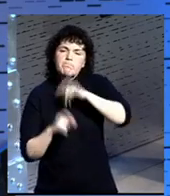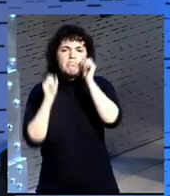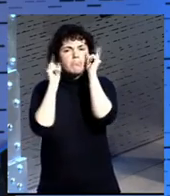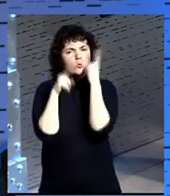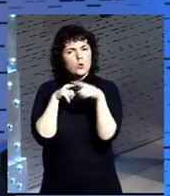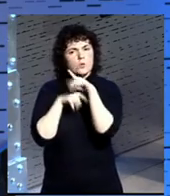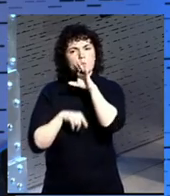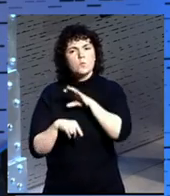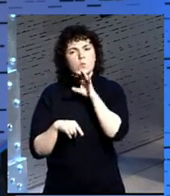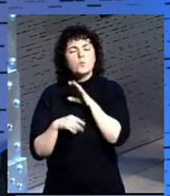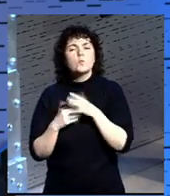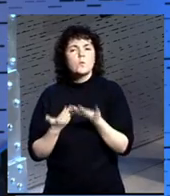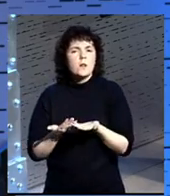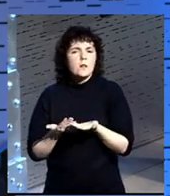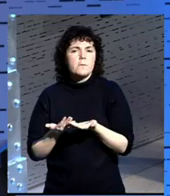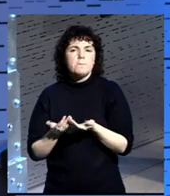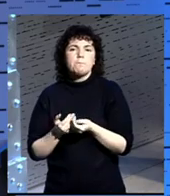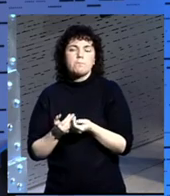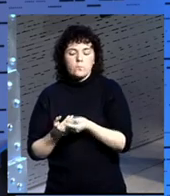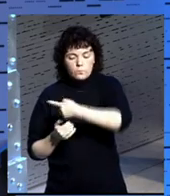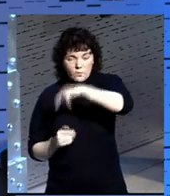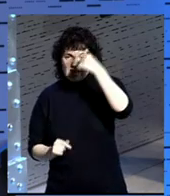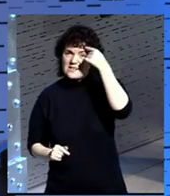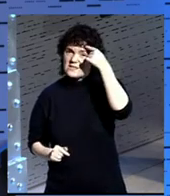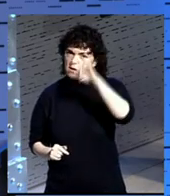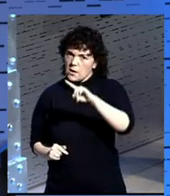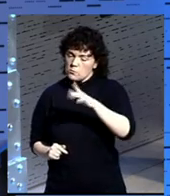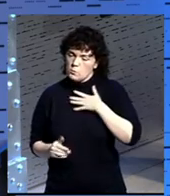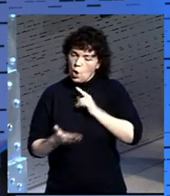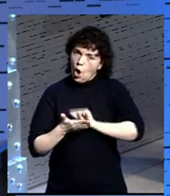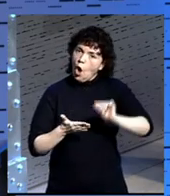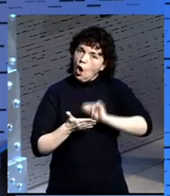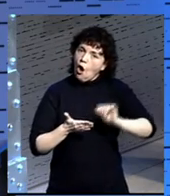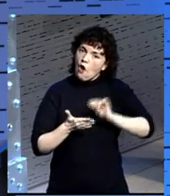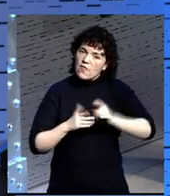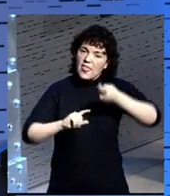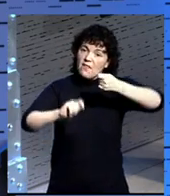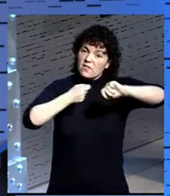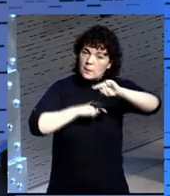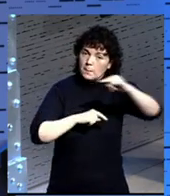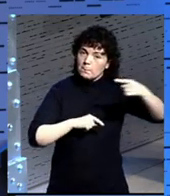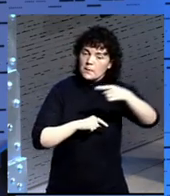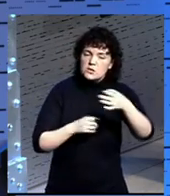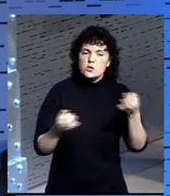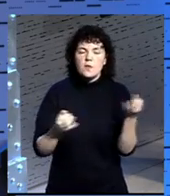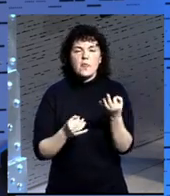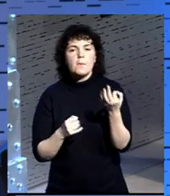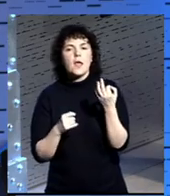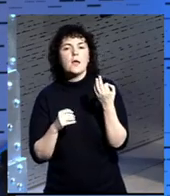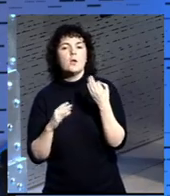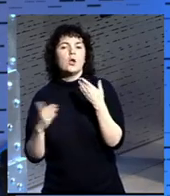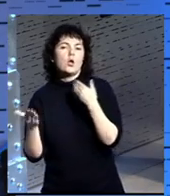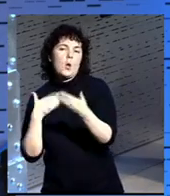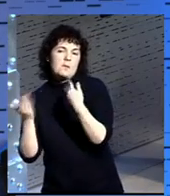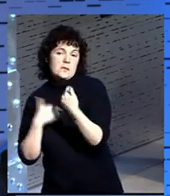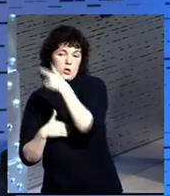cosa curiosa, y es que sabemos cómo nuestra oficina directa inmobiliaria tiene que perfilar la conversación con